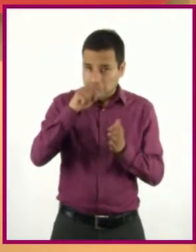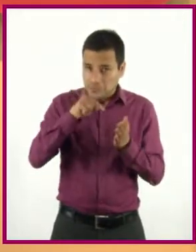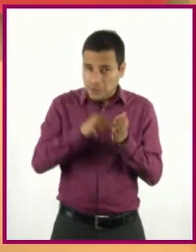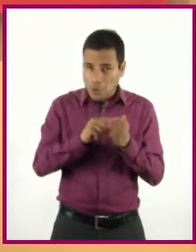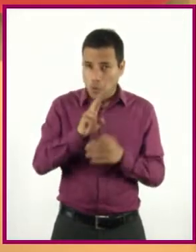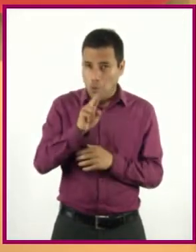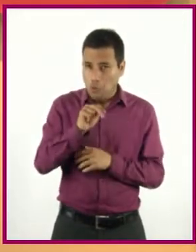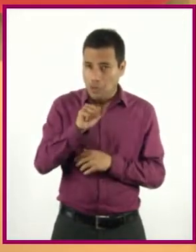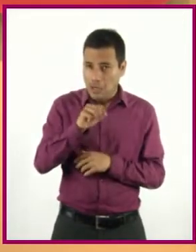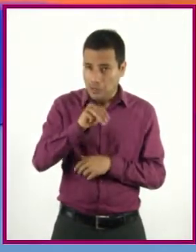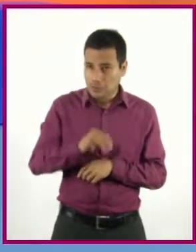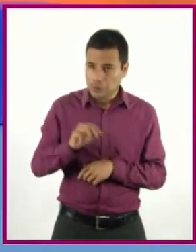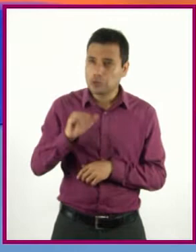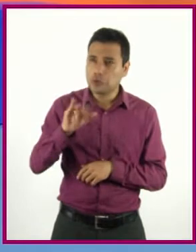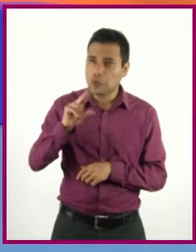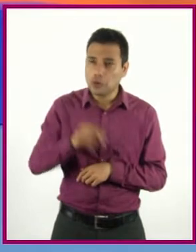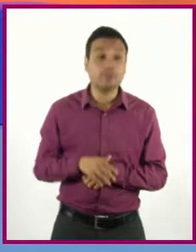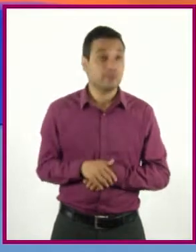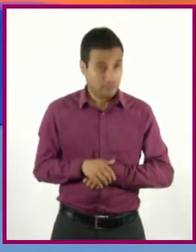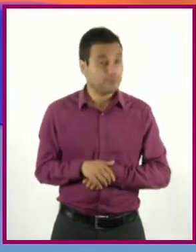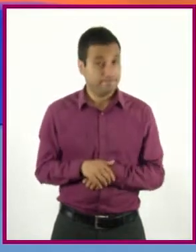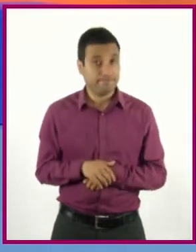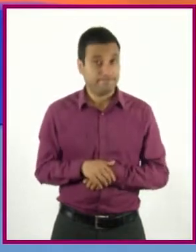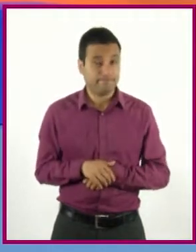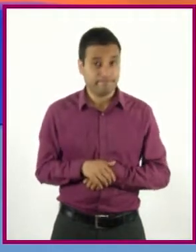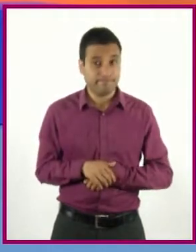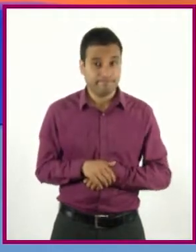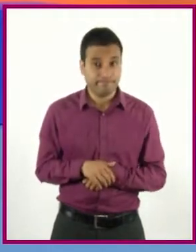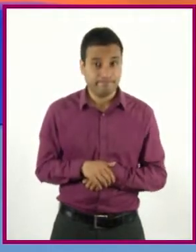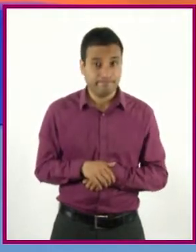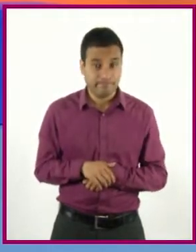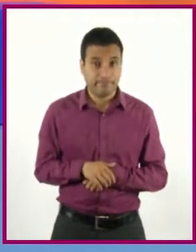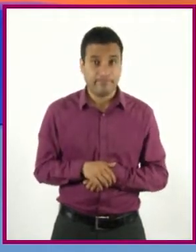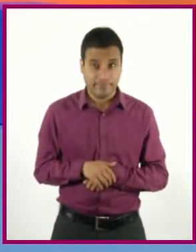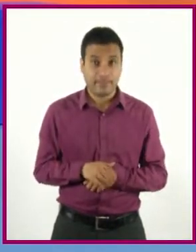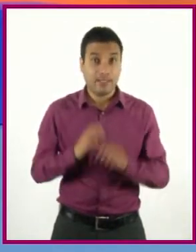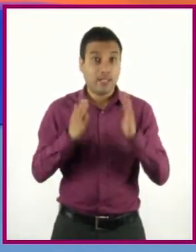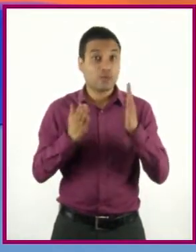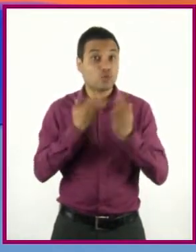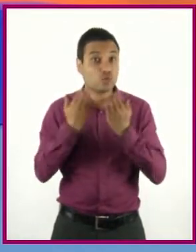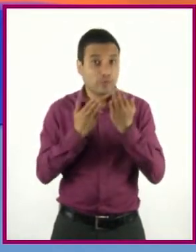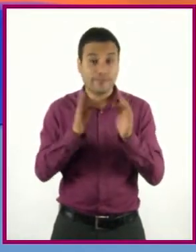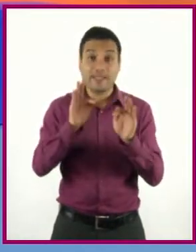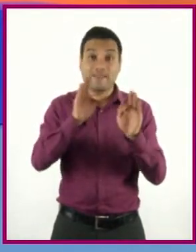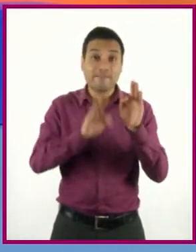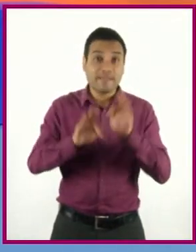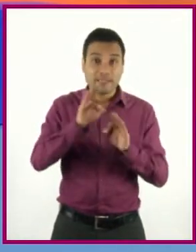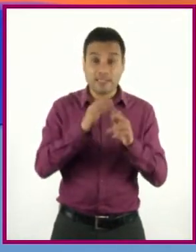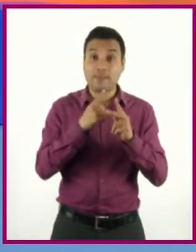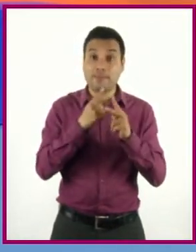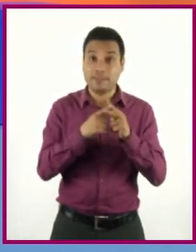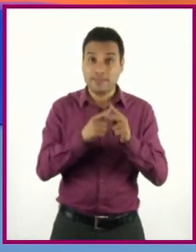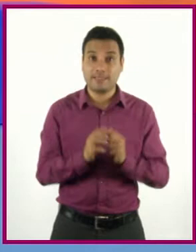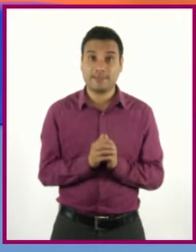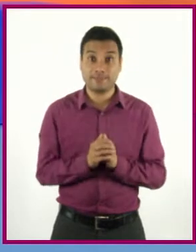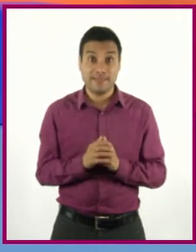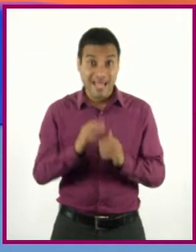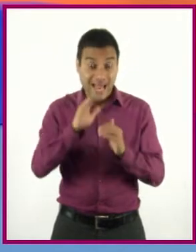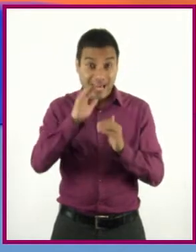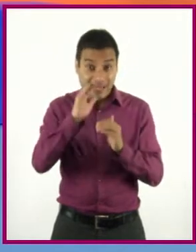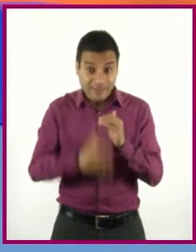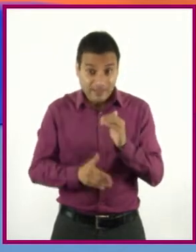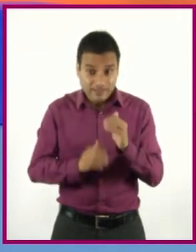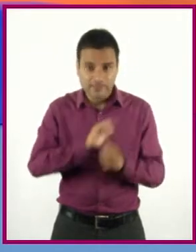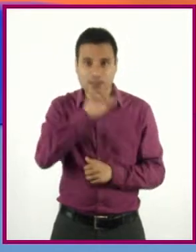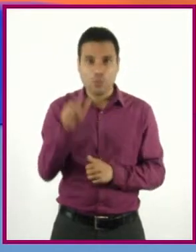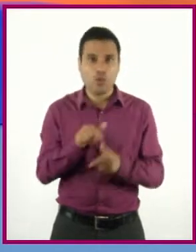de la UNAM. ¿Es verdad? Así es, Leslie. Ahí estudió física y matemáticas. Al terminar, continuó